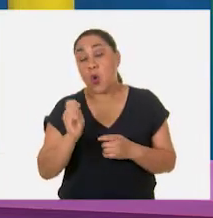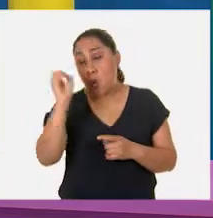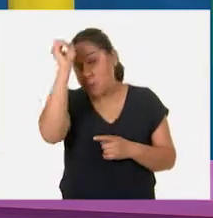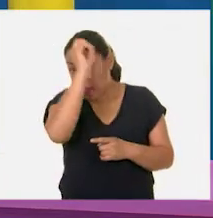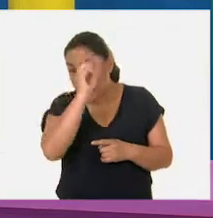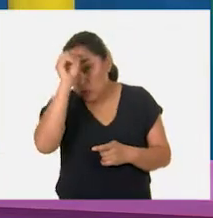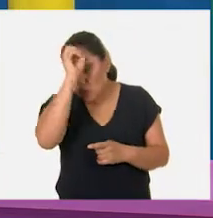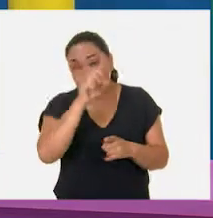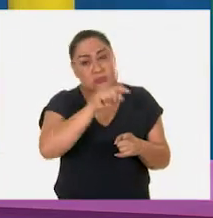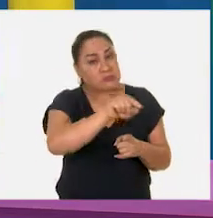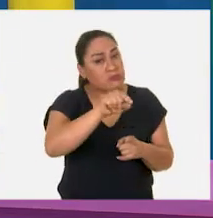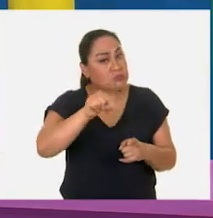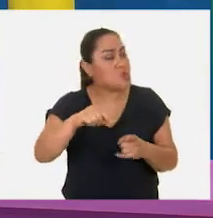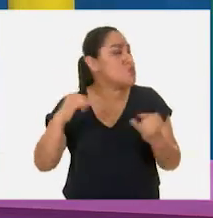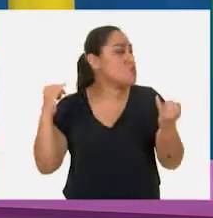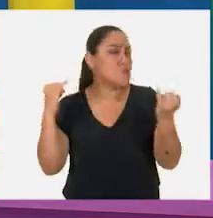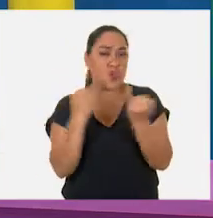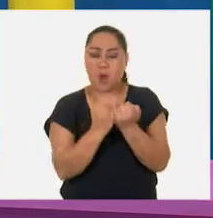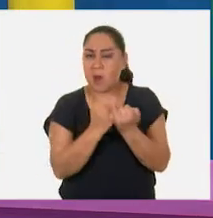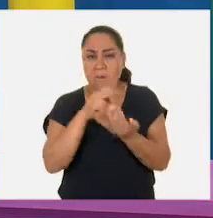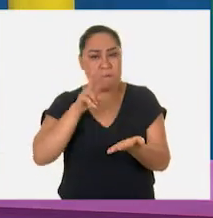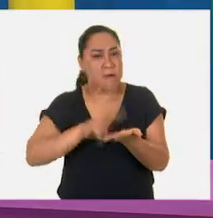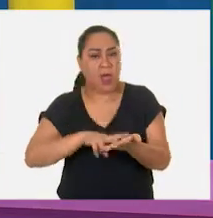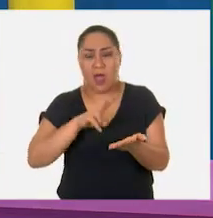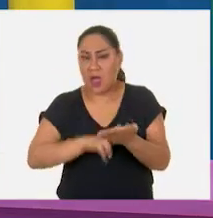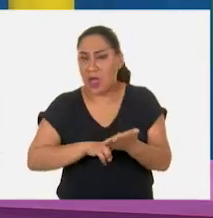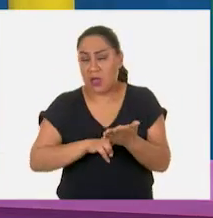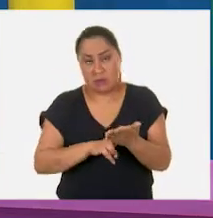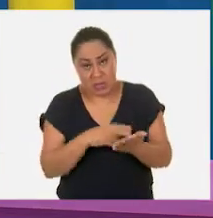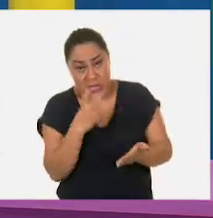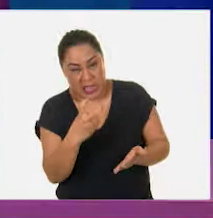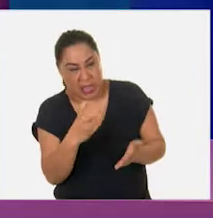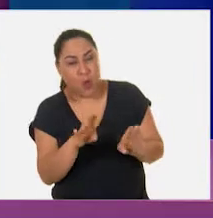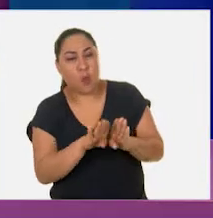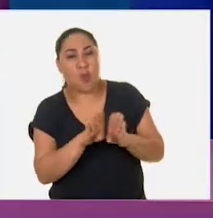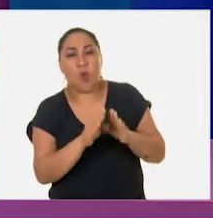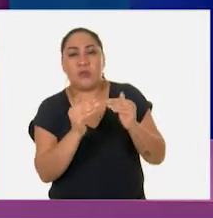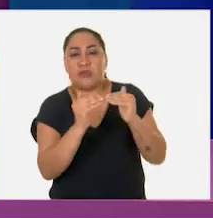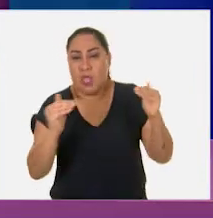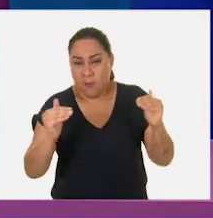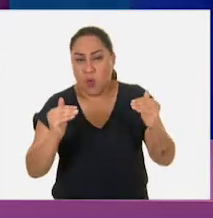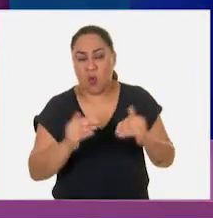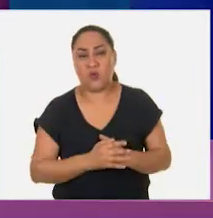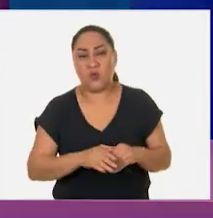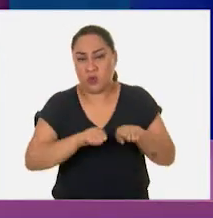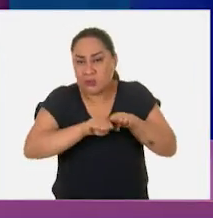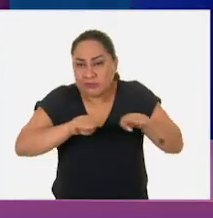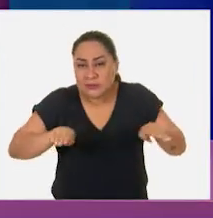opiniones valgan por igual. Eso también sería democracia. ¿Se puede?